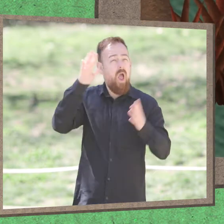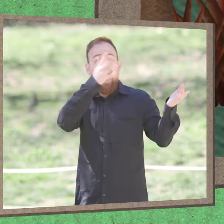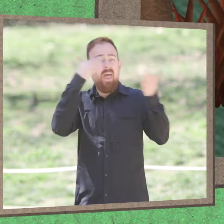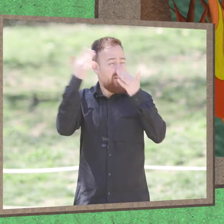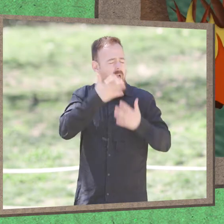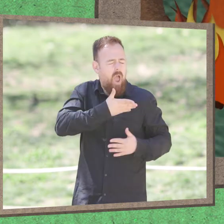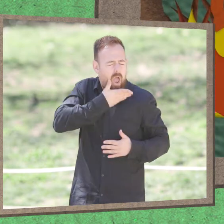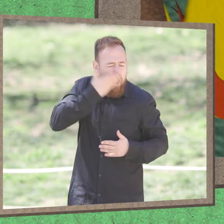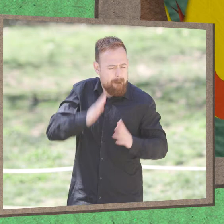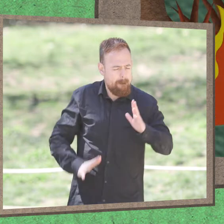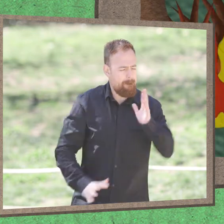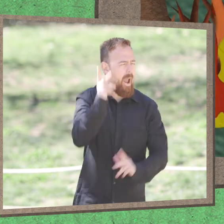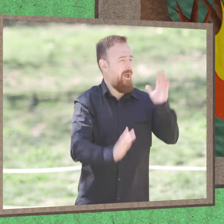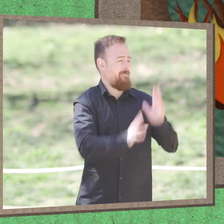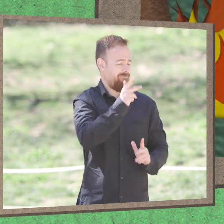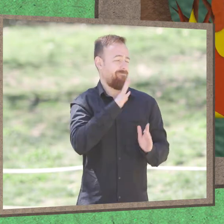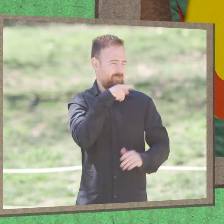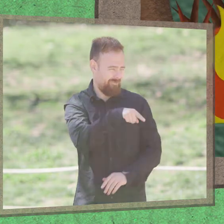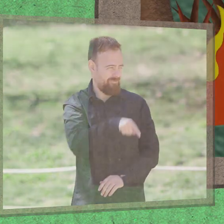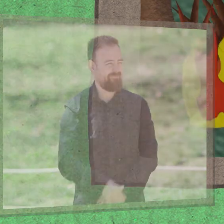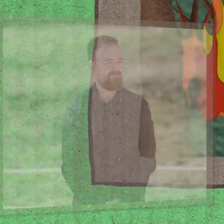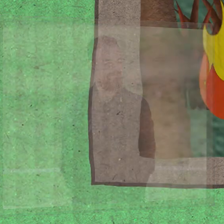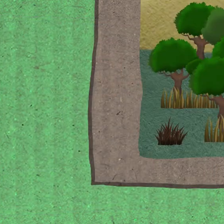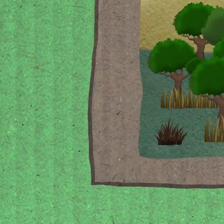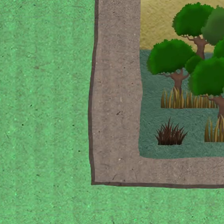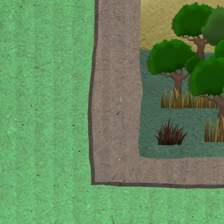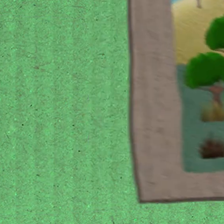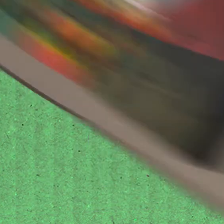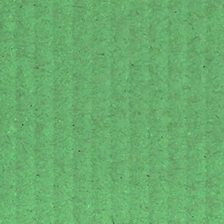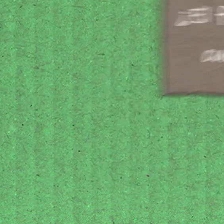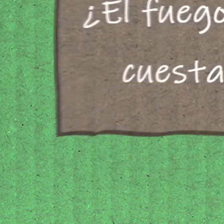la vegetación que tiene por delante, facilitando que ésta prenda.